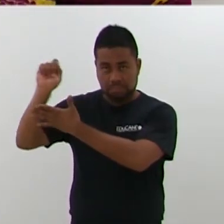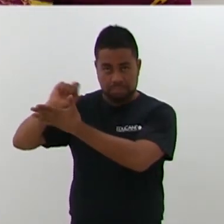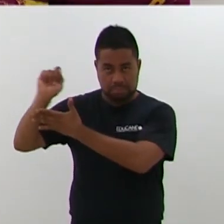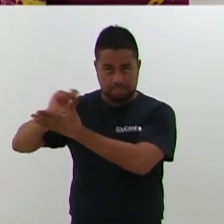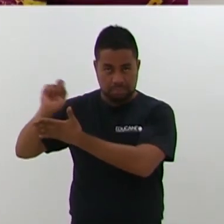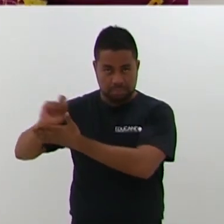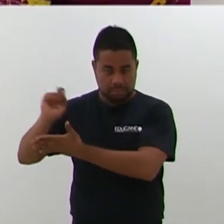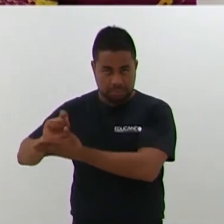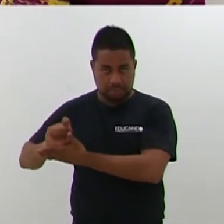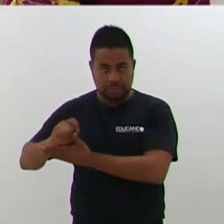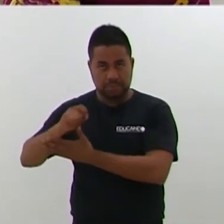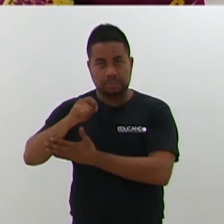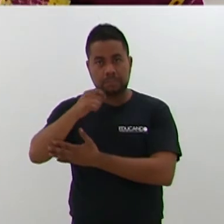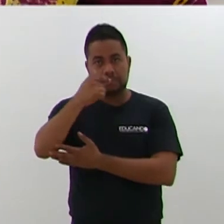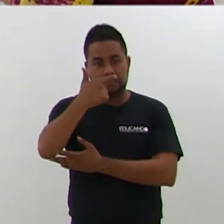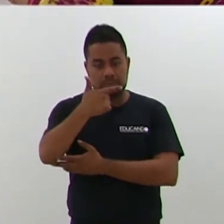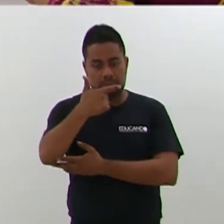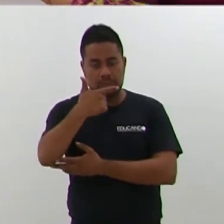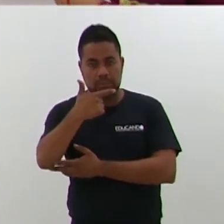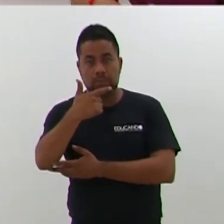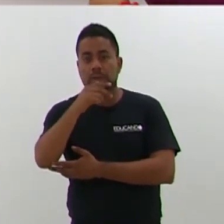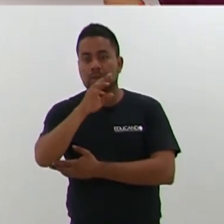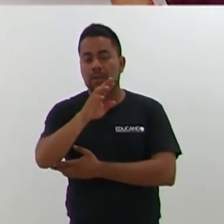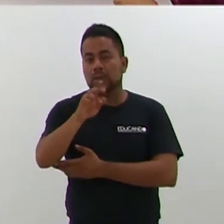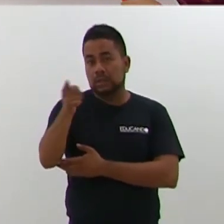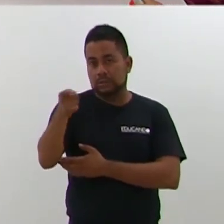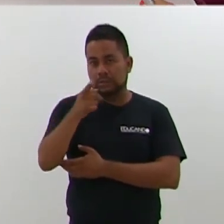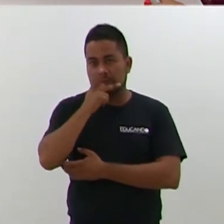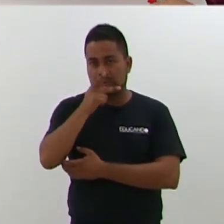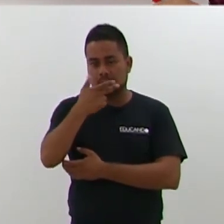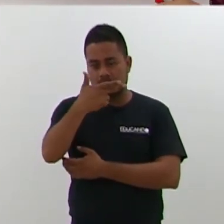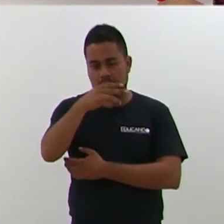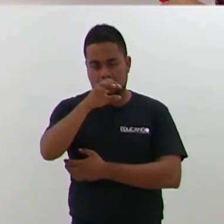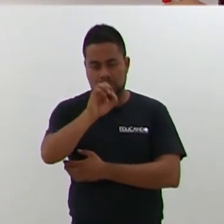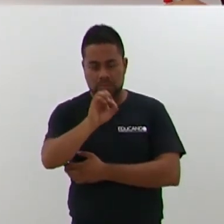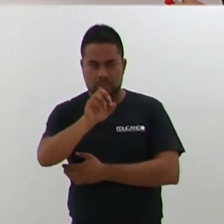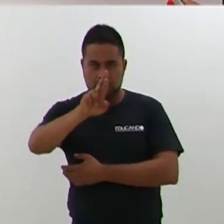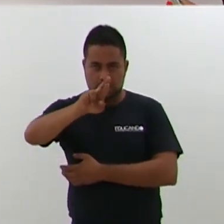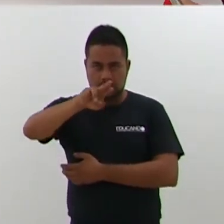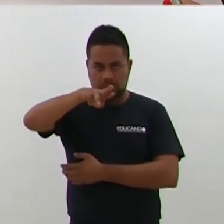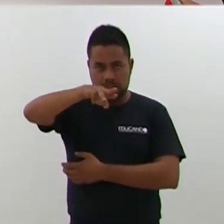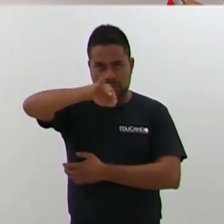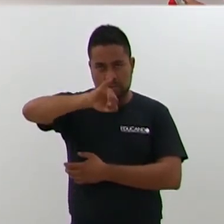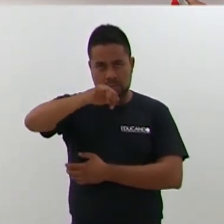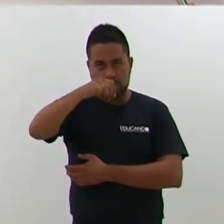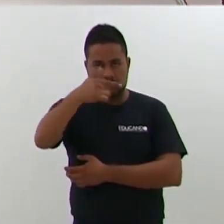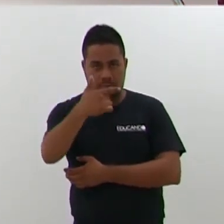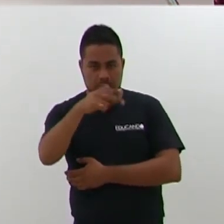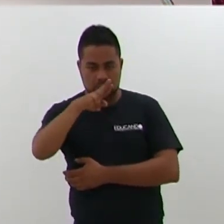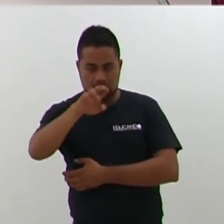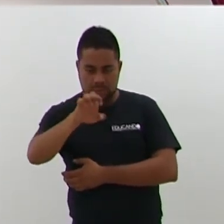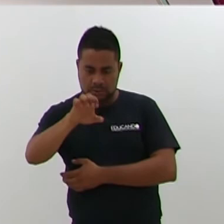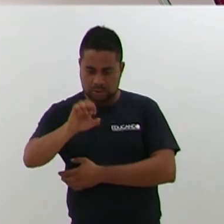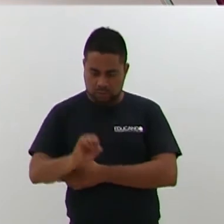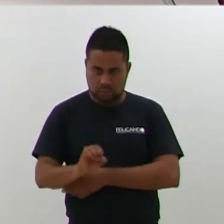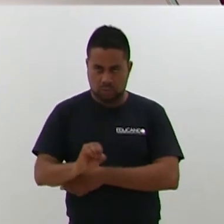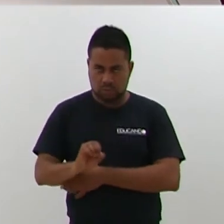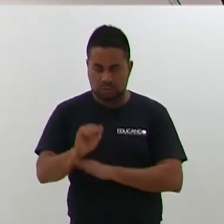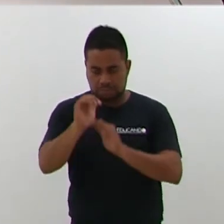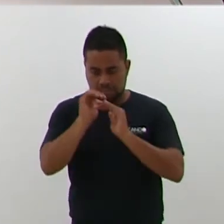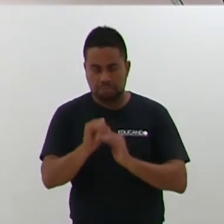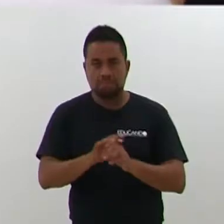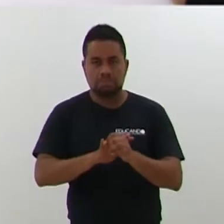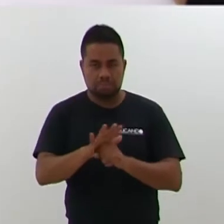Hormigueo. Hormigueo. La siguiente